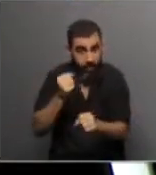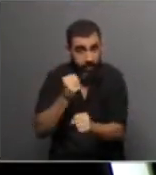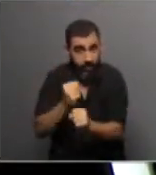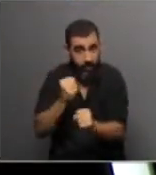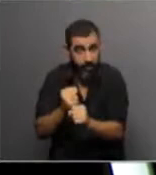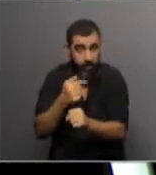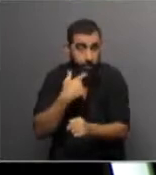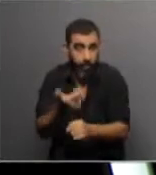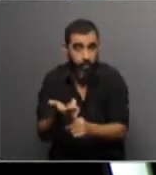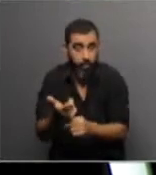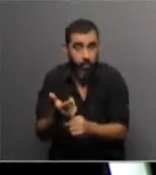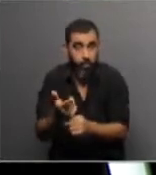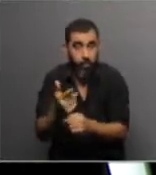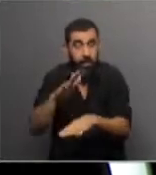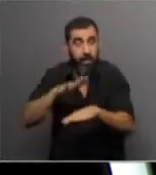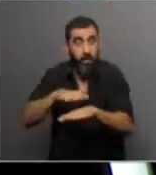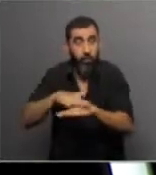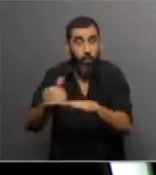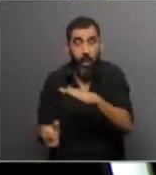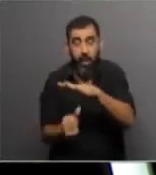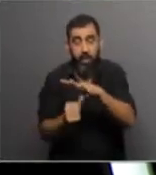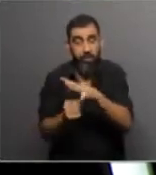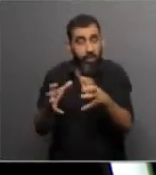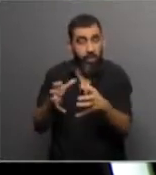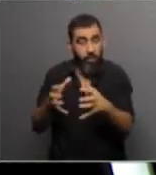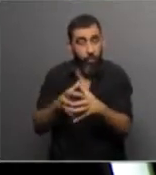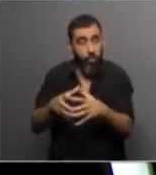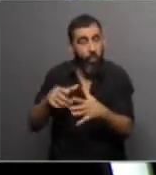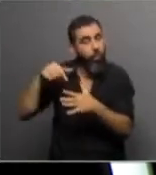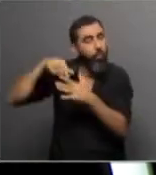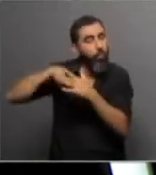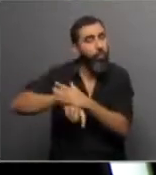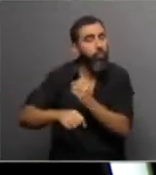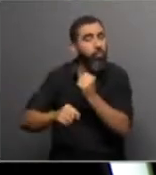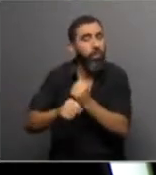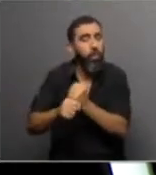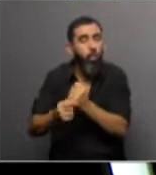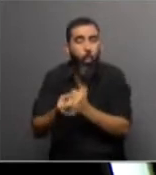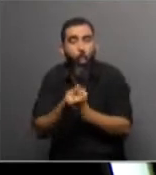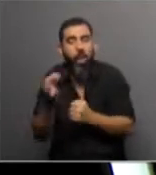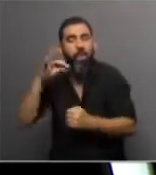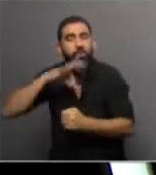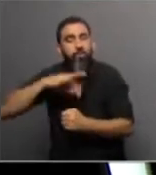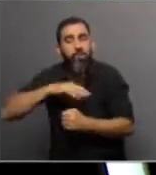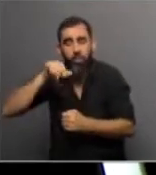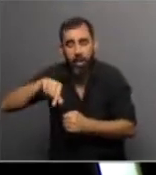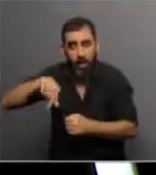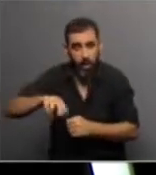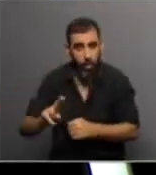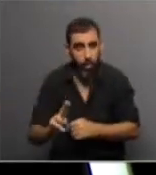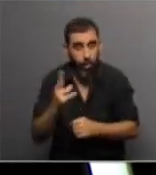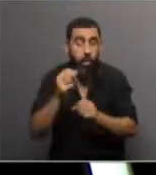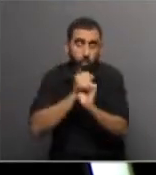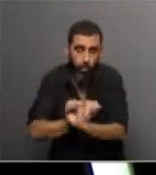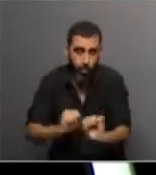llevando adelante, está comandando un grupo de trabajo que está tratando de profundizar en cuáles son las poblaciones de virus que se